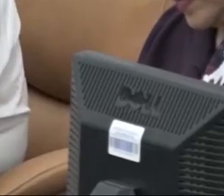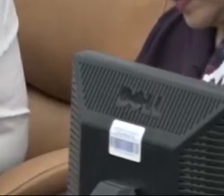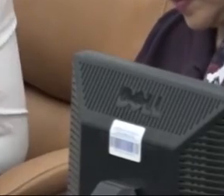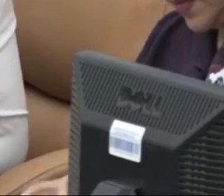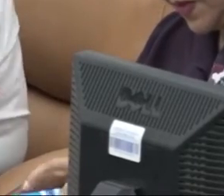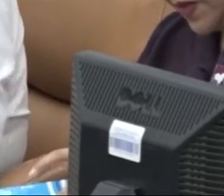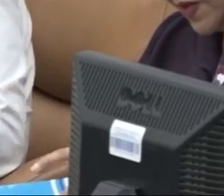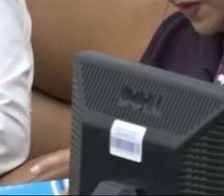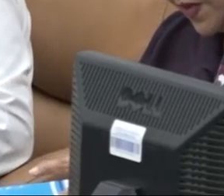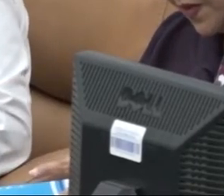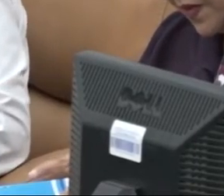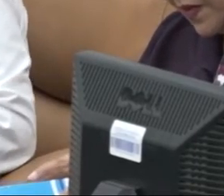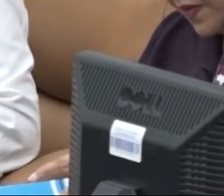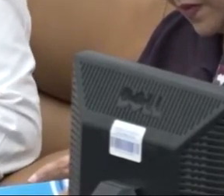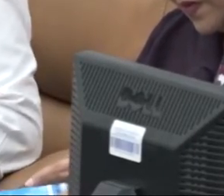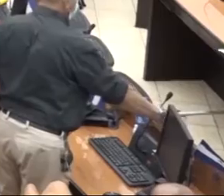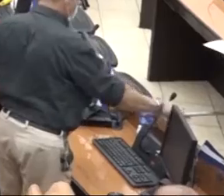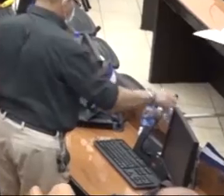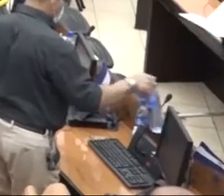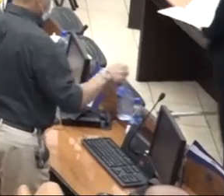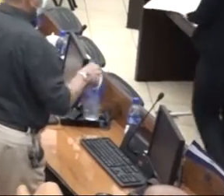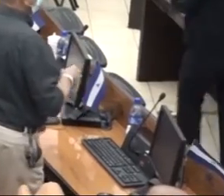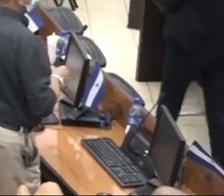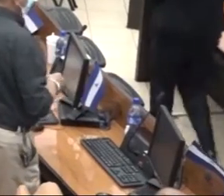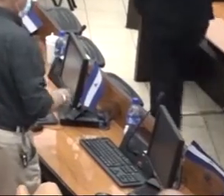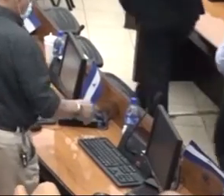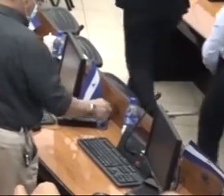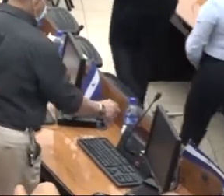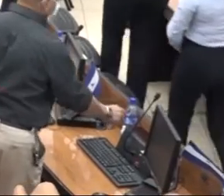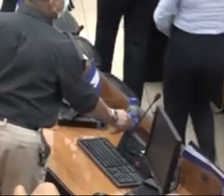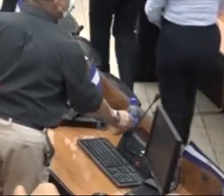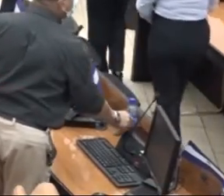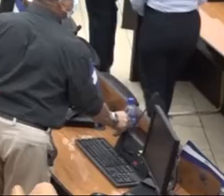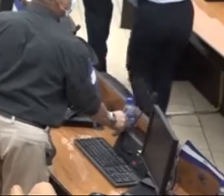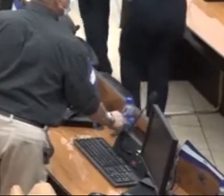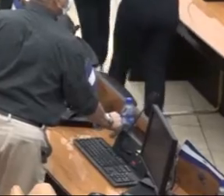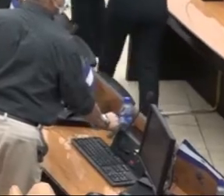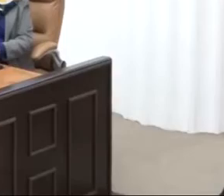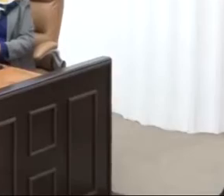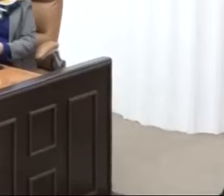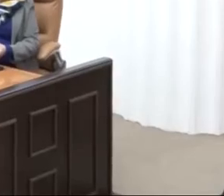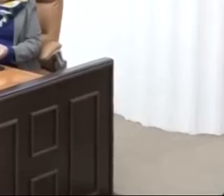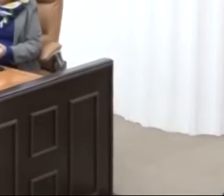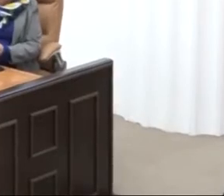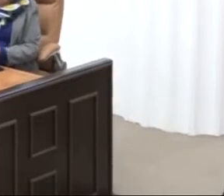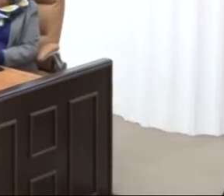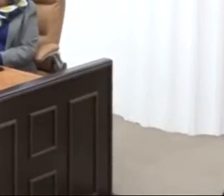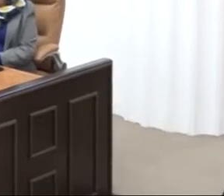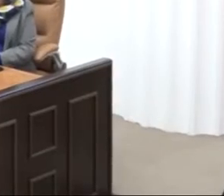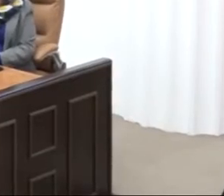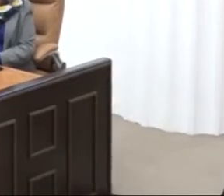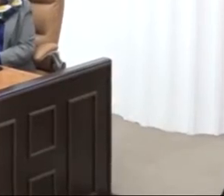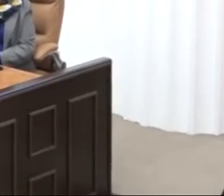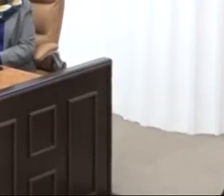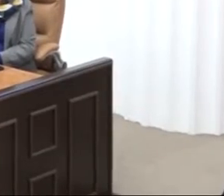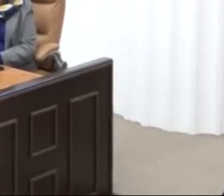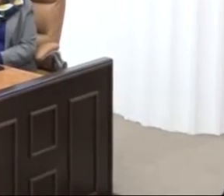Fue presentado en la Asamblea Nacional la iniciativa de ley de reforma al digesto jurídico nicaragüense,